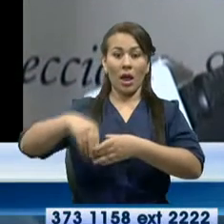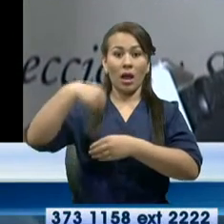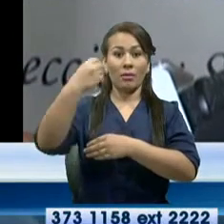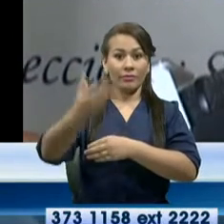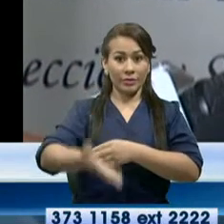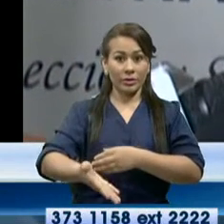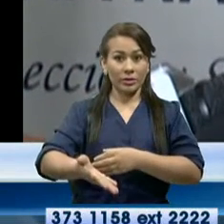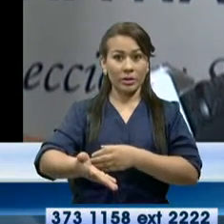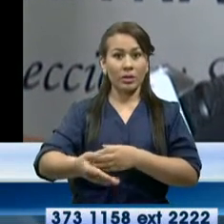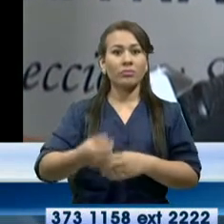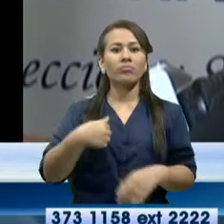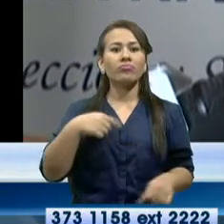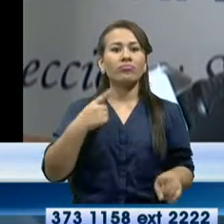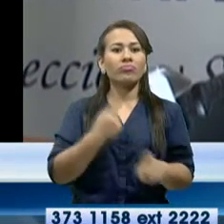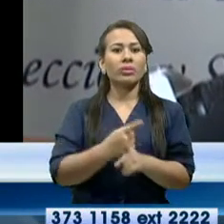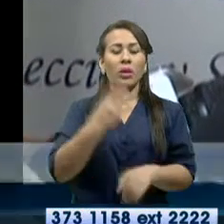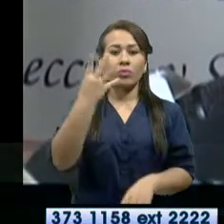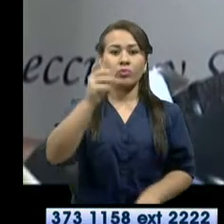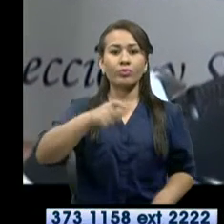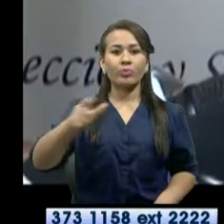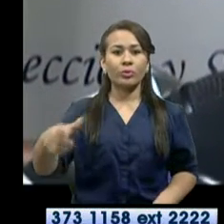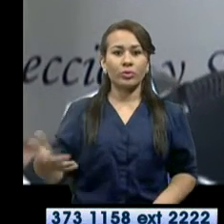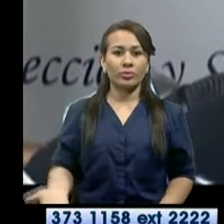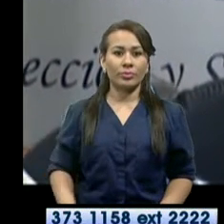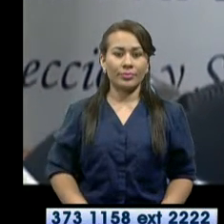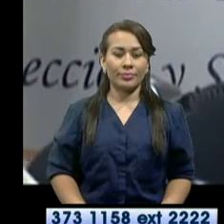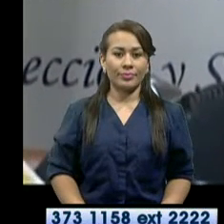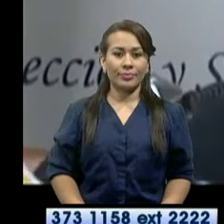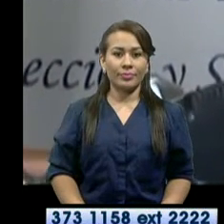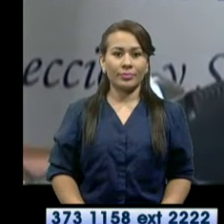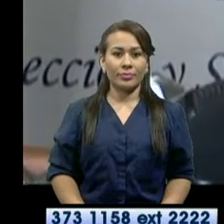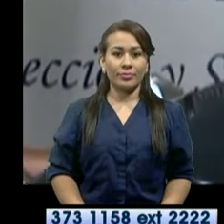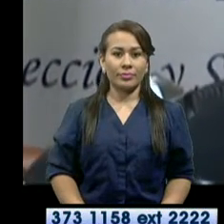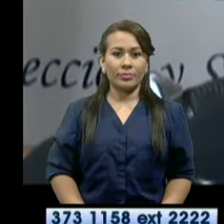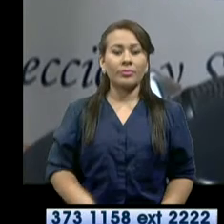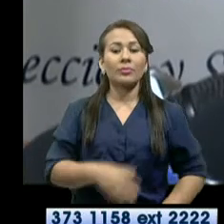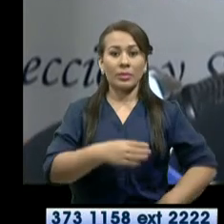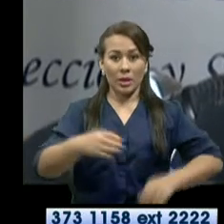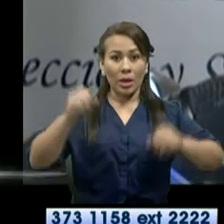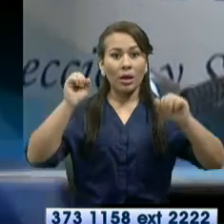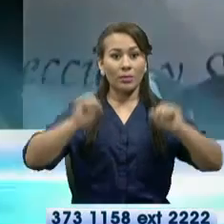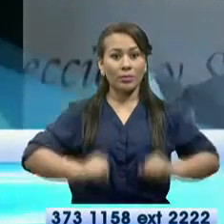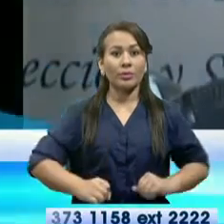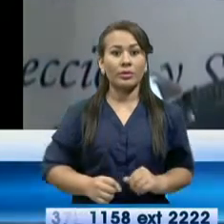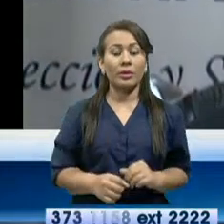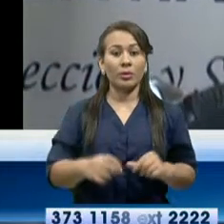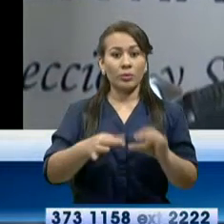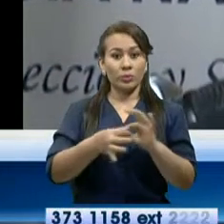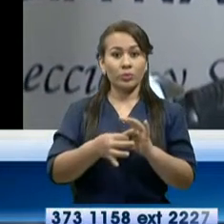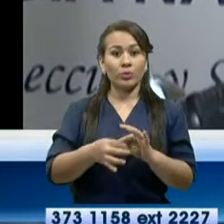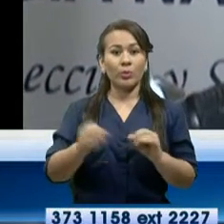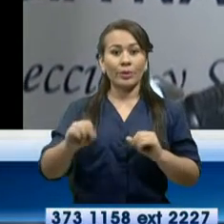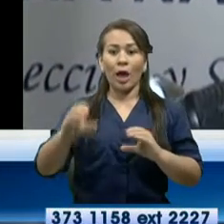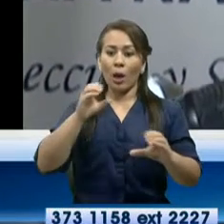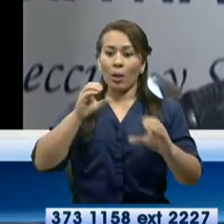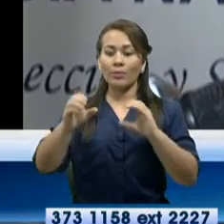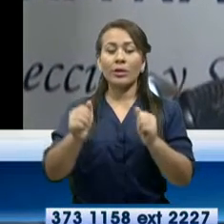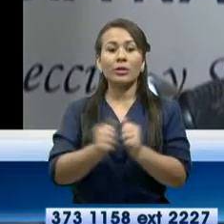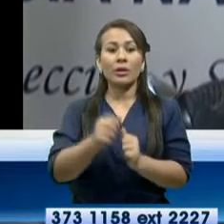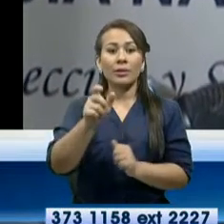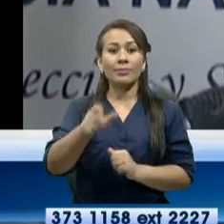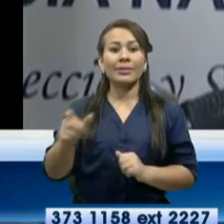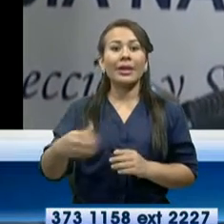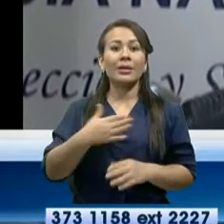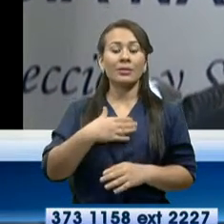identificar alrededor de 4 privados de la libertad, ¿sí? Y con los que conjuntamente se comunicaban con la gente que